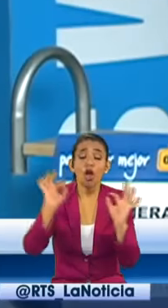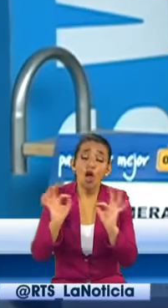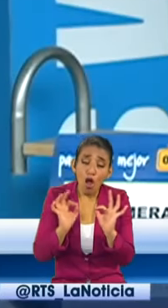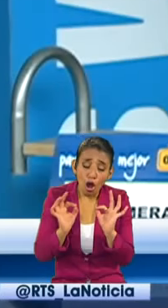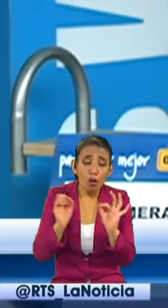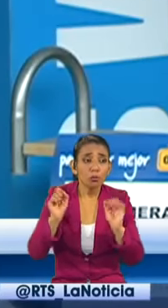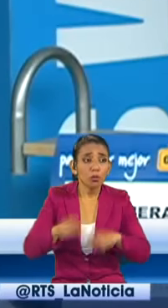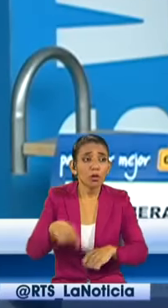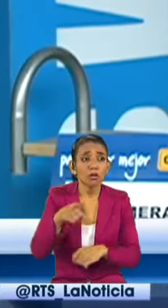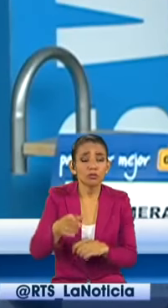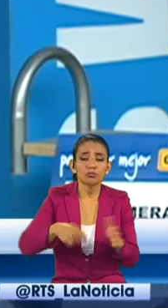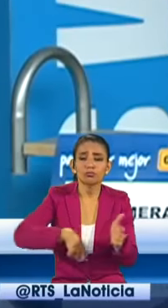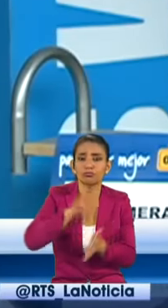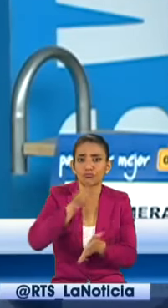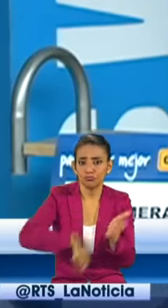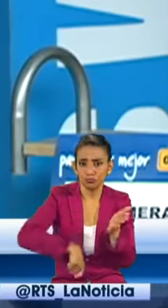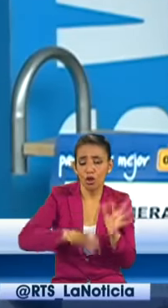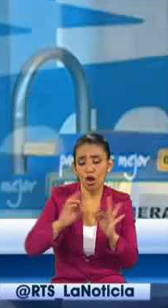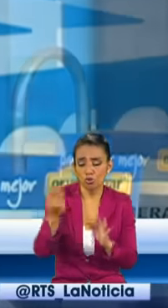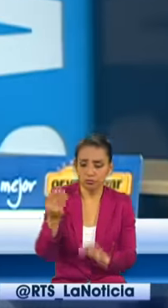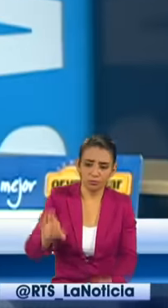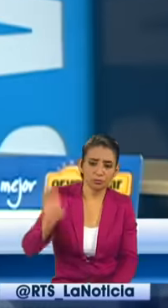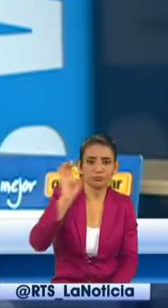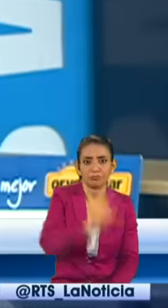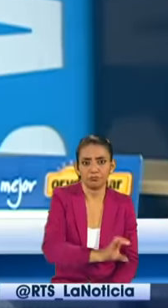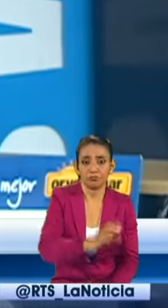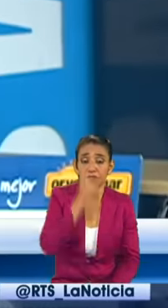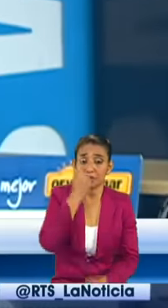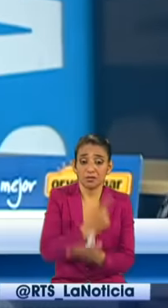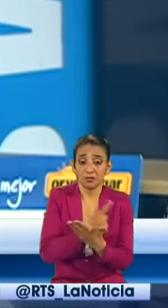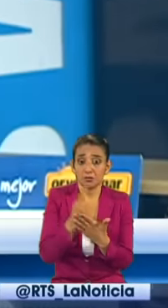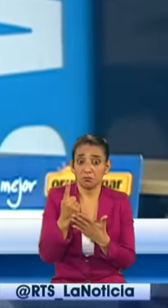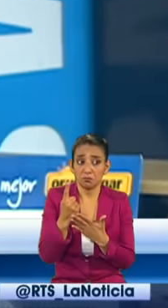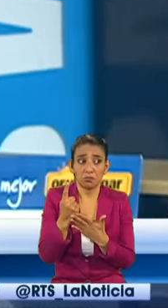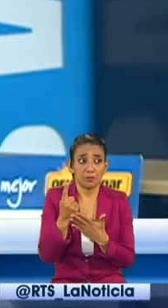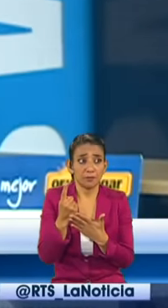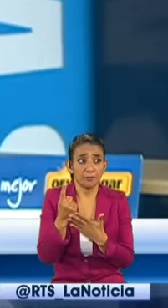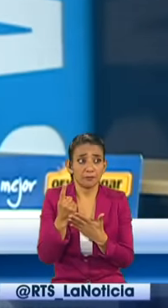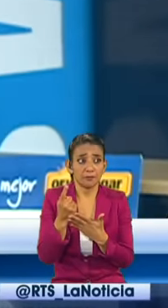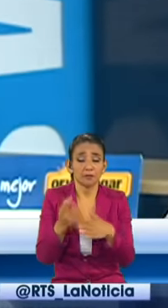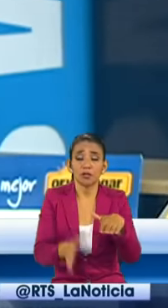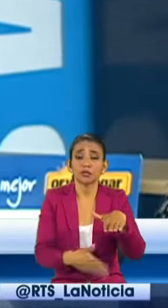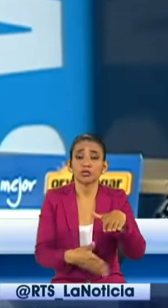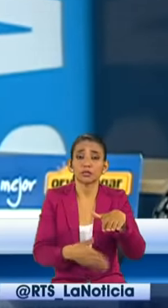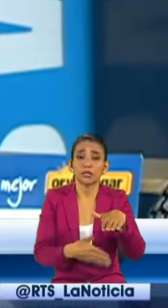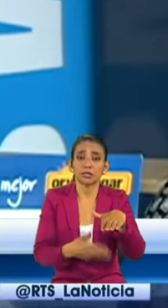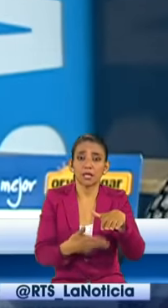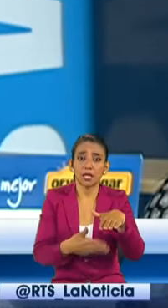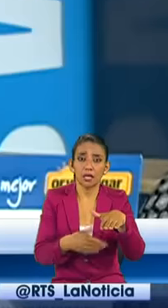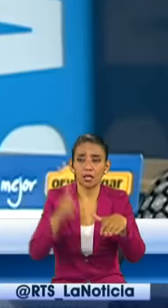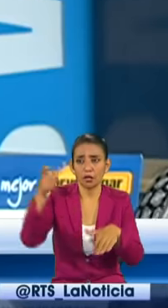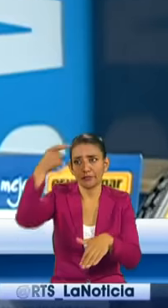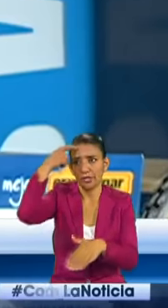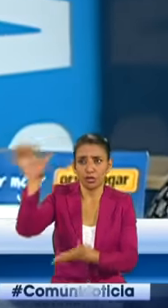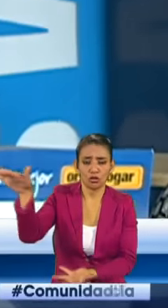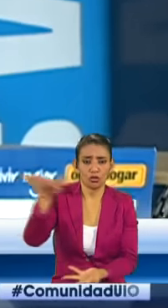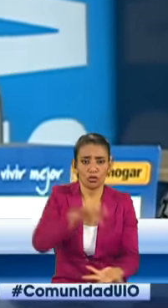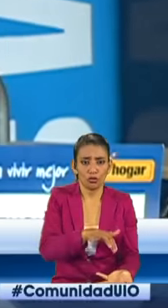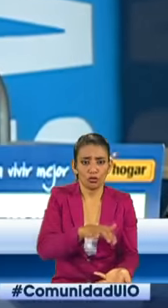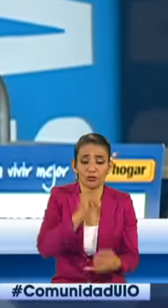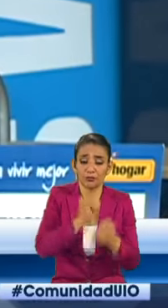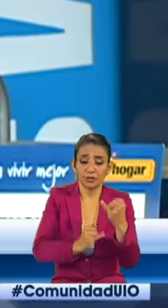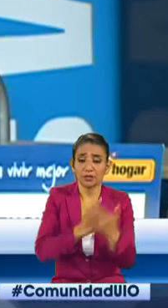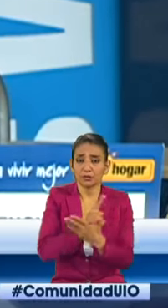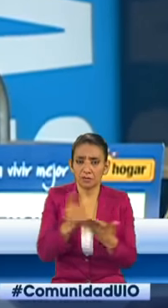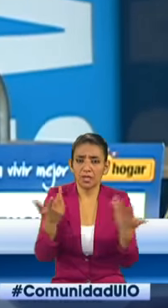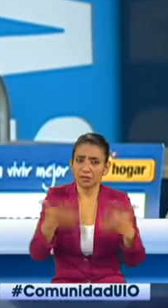ser con tarjeta de crédito o en efectivo. Esta semana tenemos las cocinas traídas por el Estado. Desde el fin de